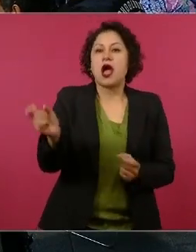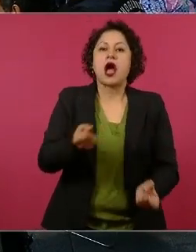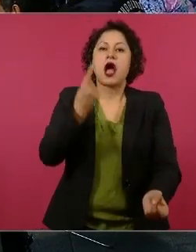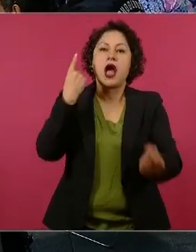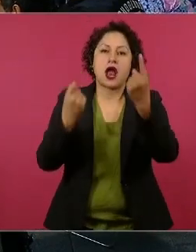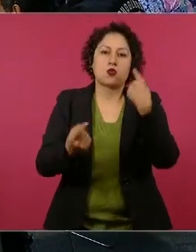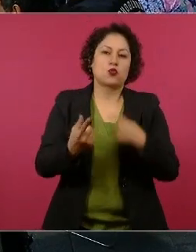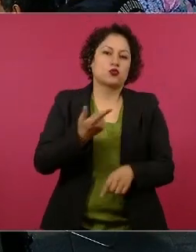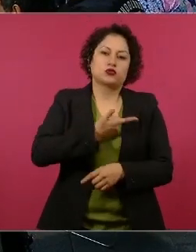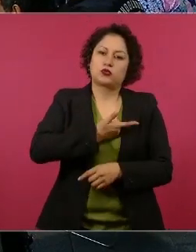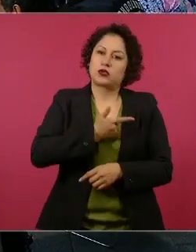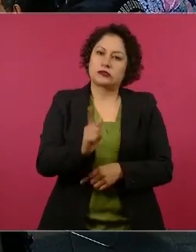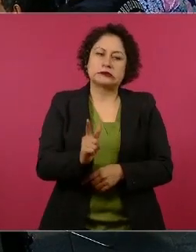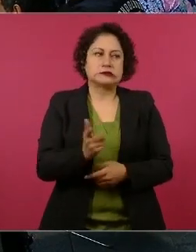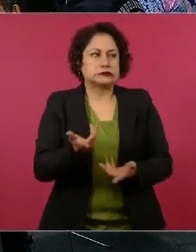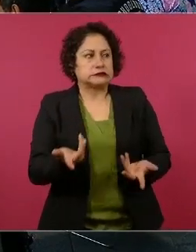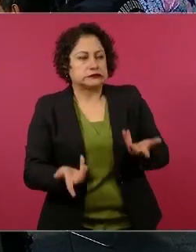los servicios, ¿no?